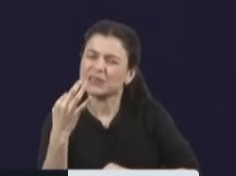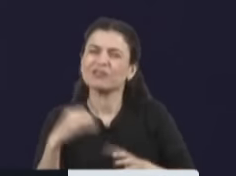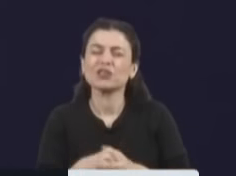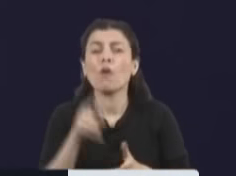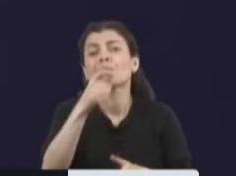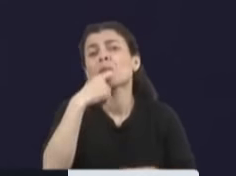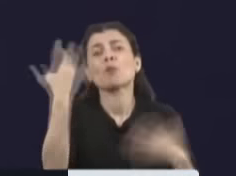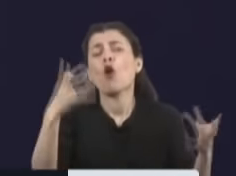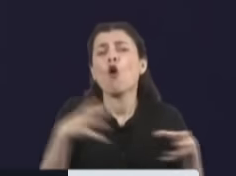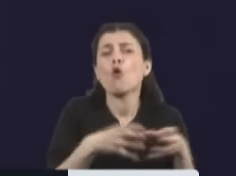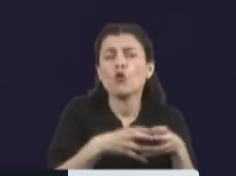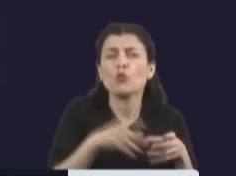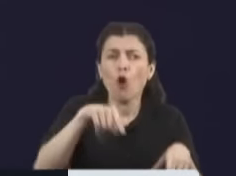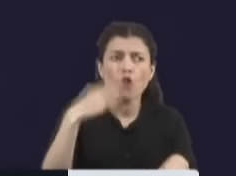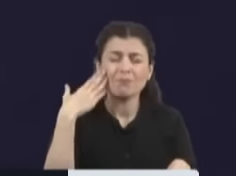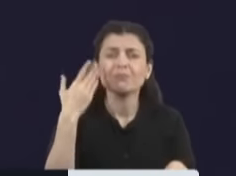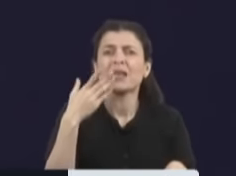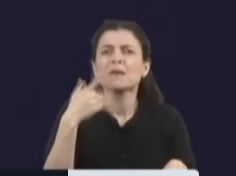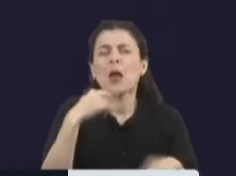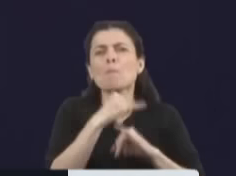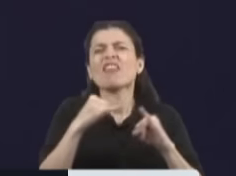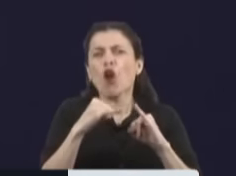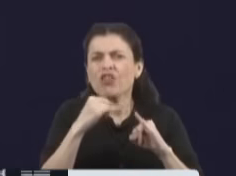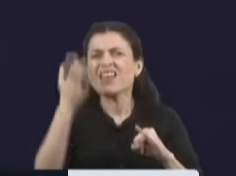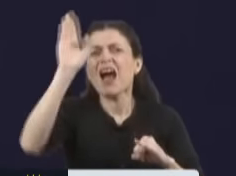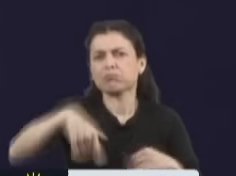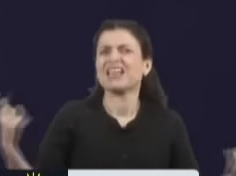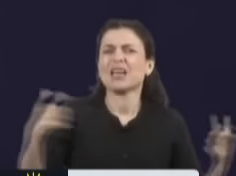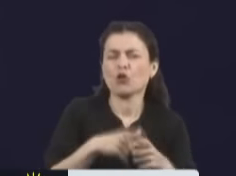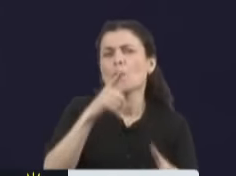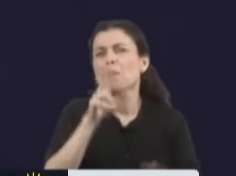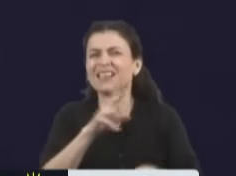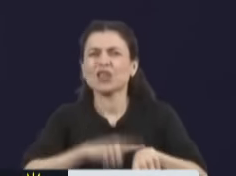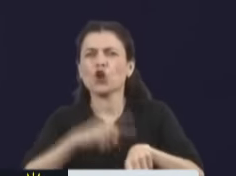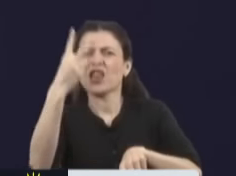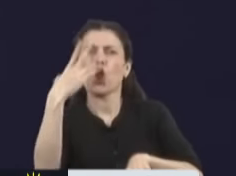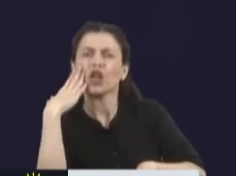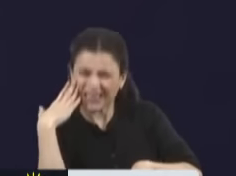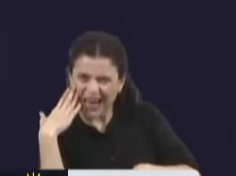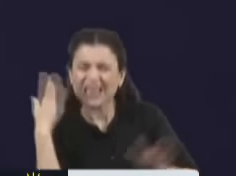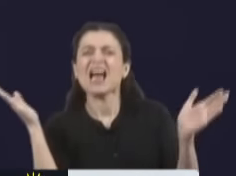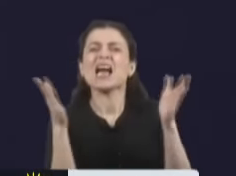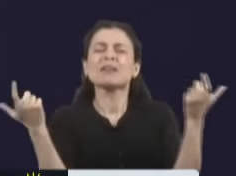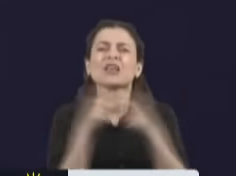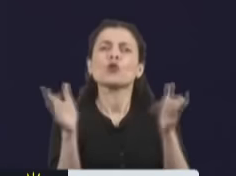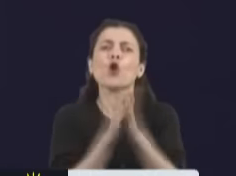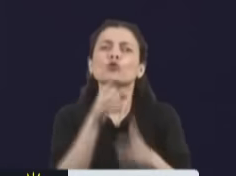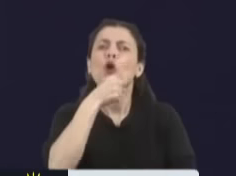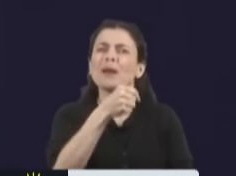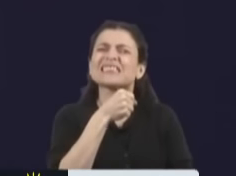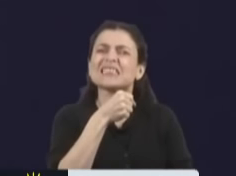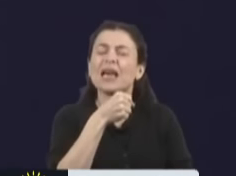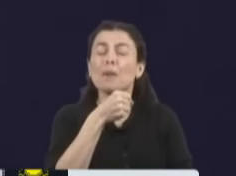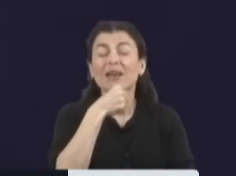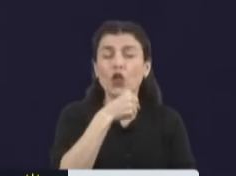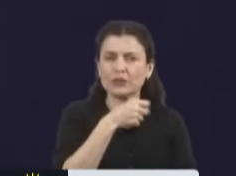de ellos fue citado para hoy después de mediodía en torno creo que a las 2 de la tarde yo voy a llegar un poquito tarde pero también voy